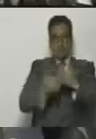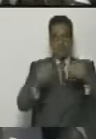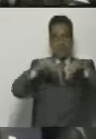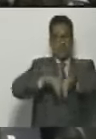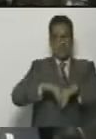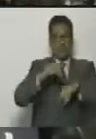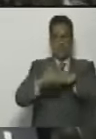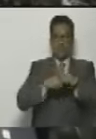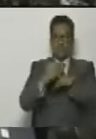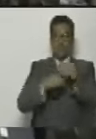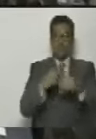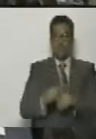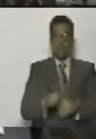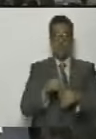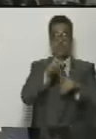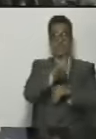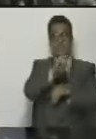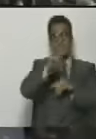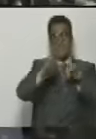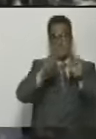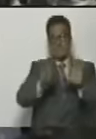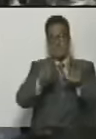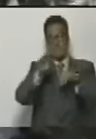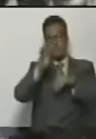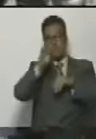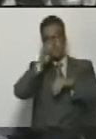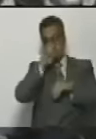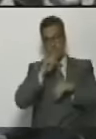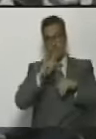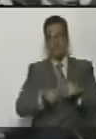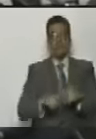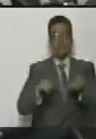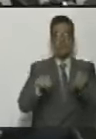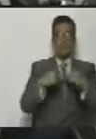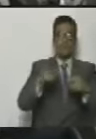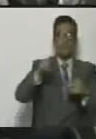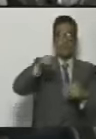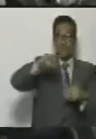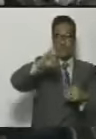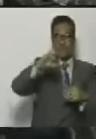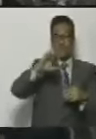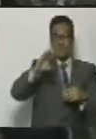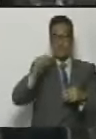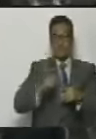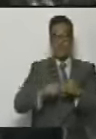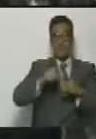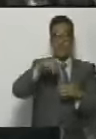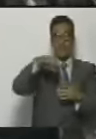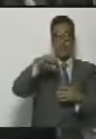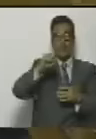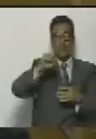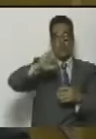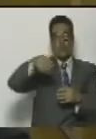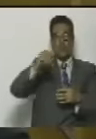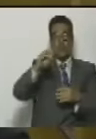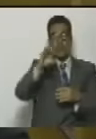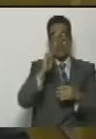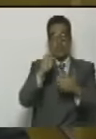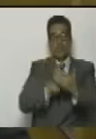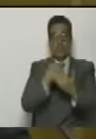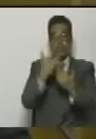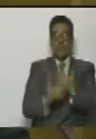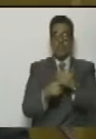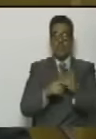acuerdo en conmemoración del 229 aniversario del natalicio del gran mariscal de Ayacucho, Antonio José de Sucre. El